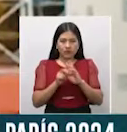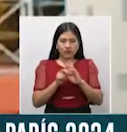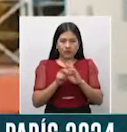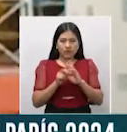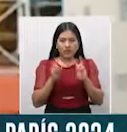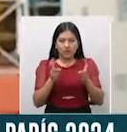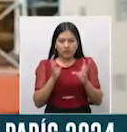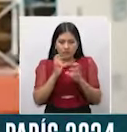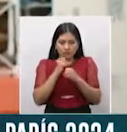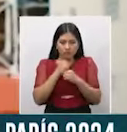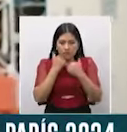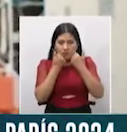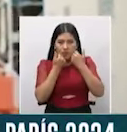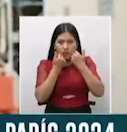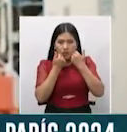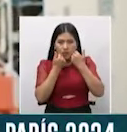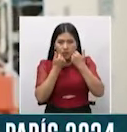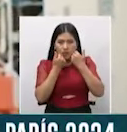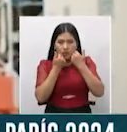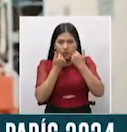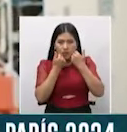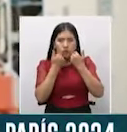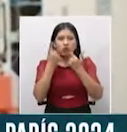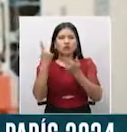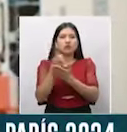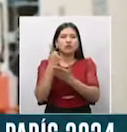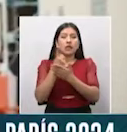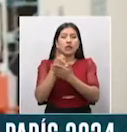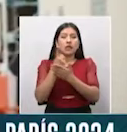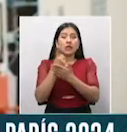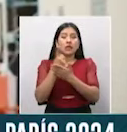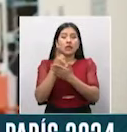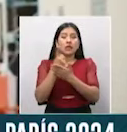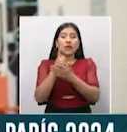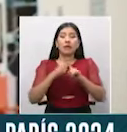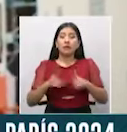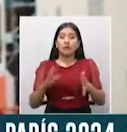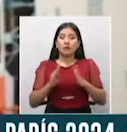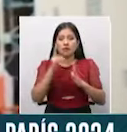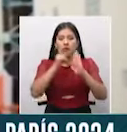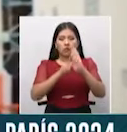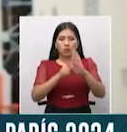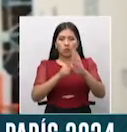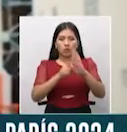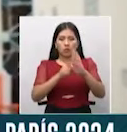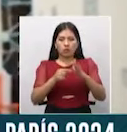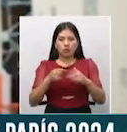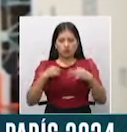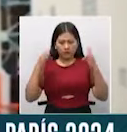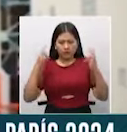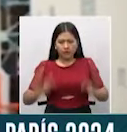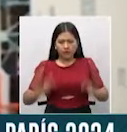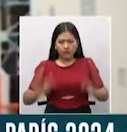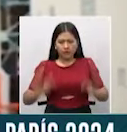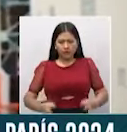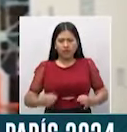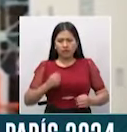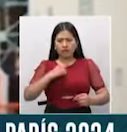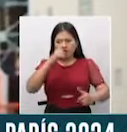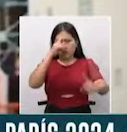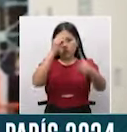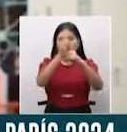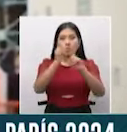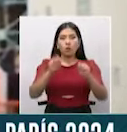y la determinación pueden abrir puertas incluso en las circunstancias más